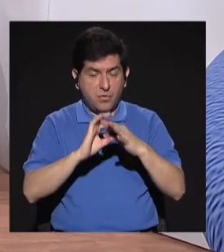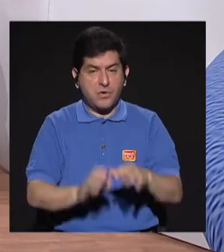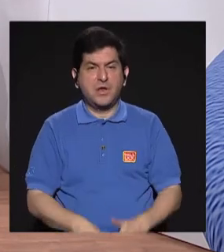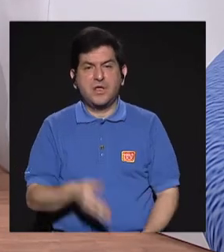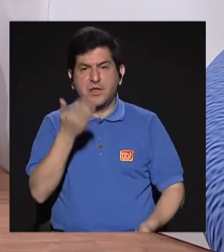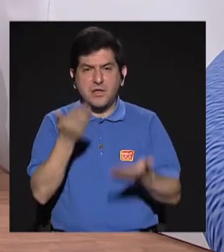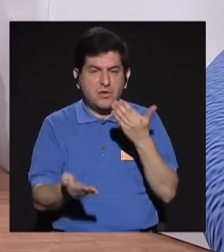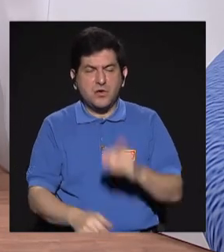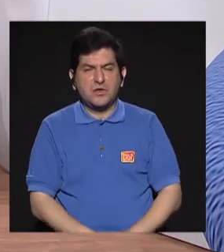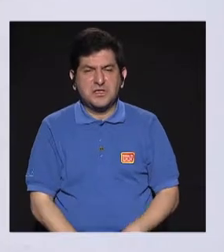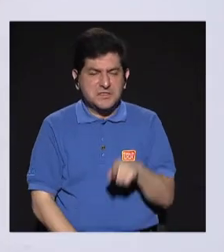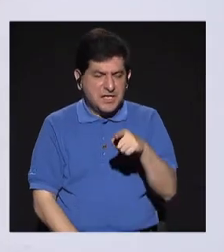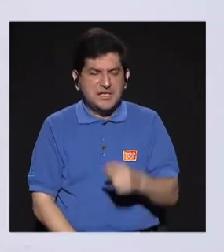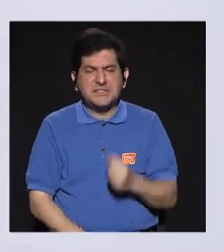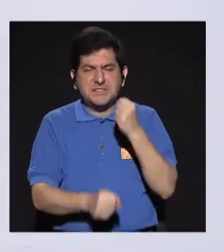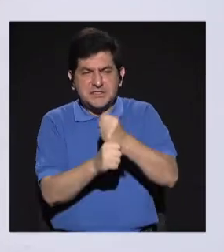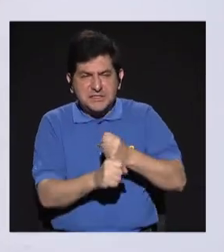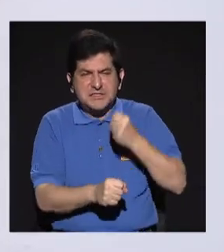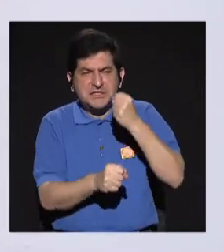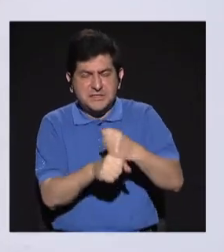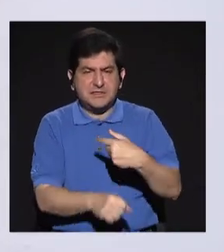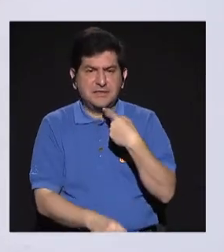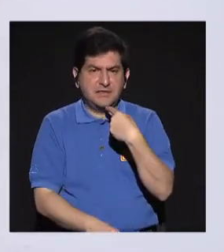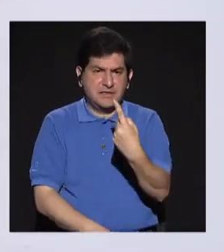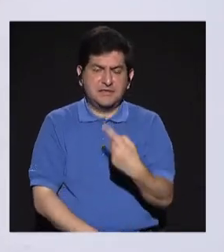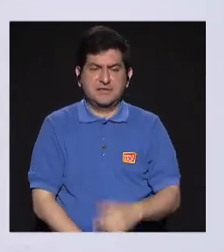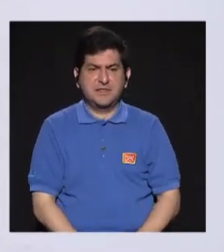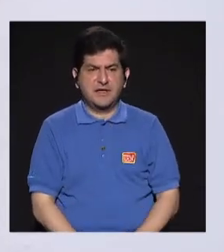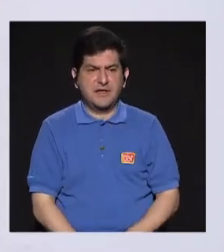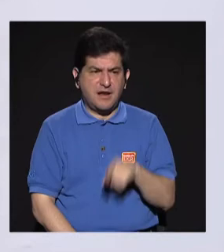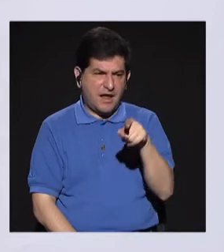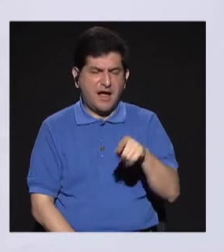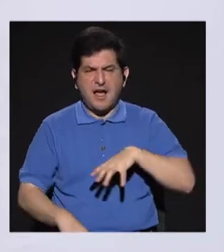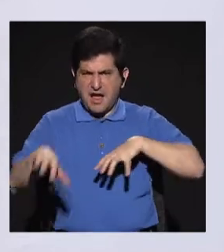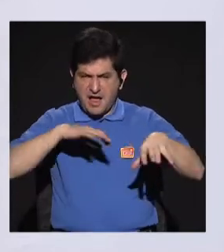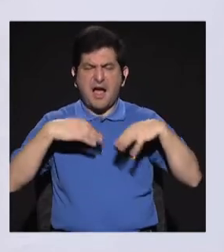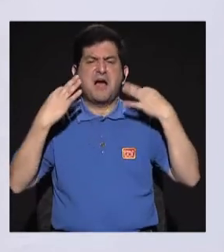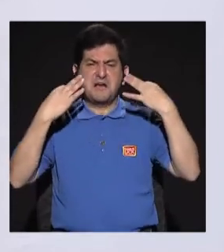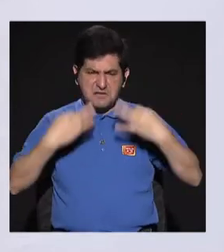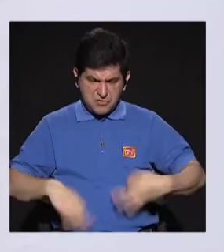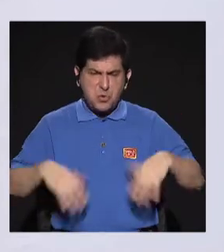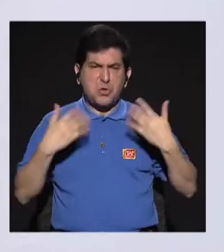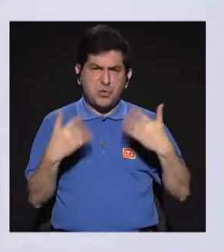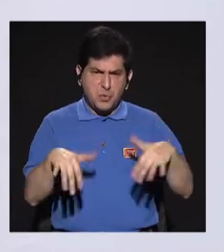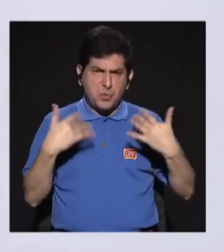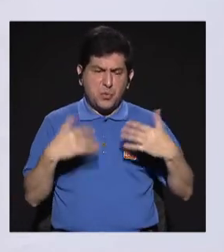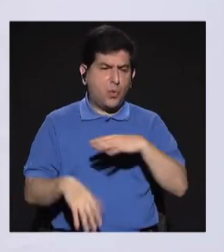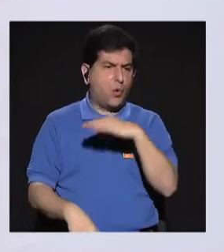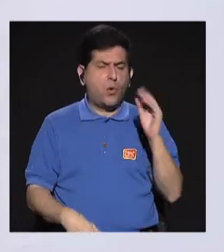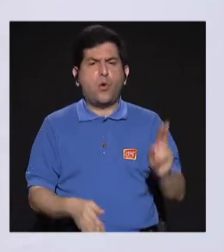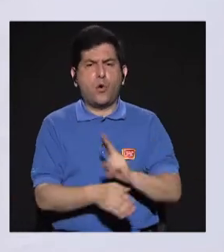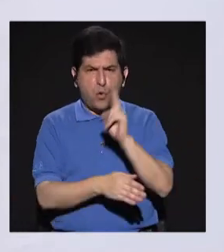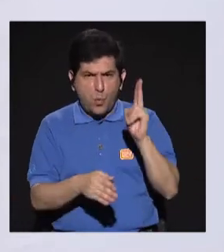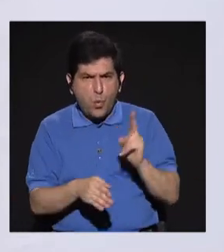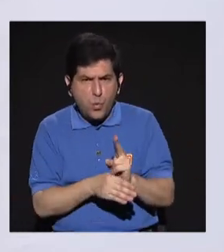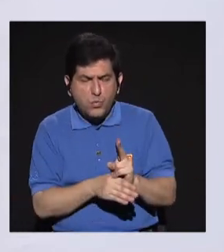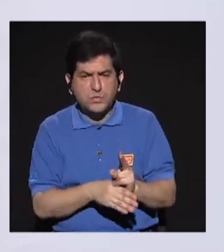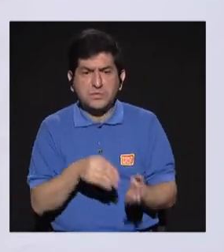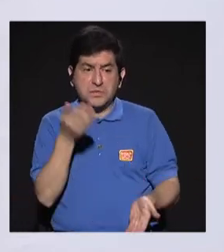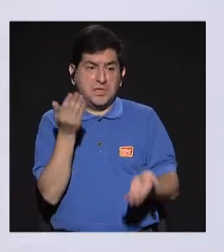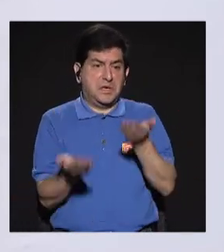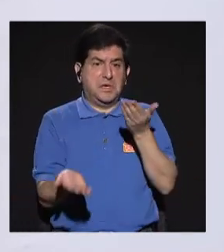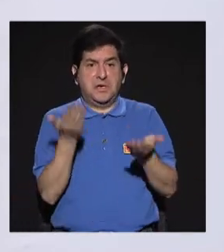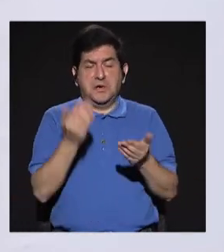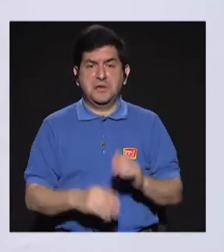ejemplo al esfuerzo y eso con eso podríamos decir bueno éste realizaba mucha actividad física utilizaba mucho la